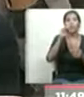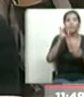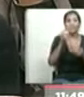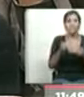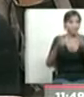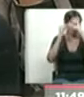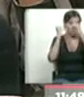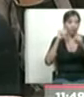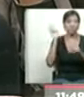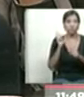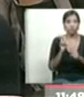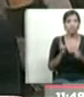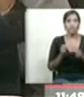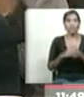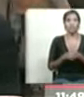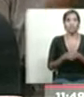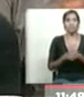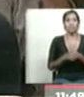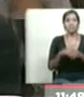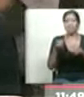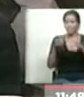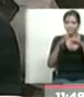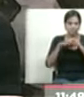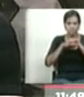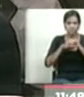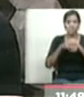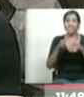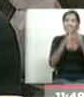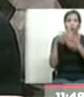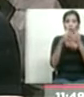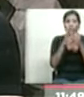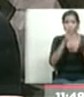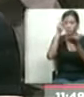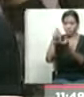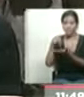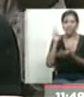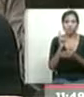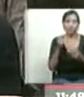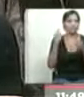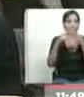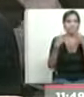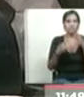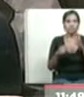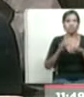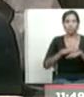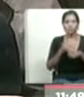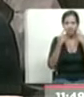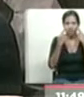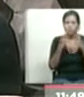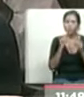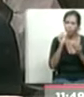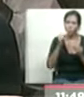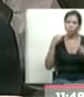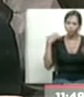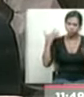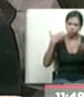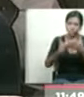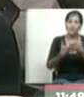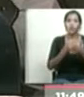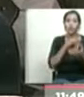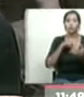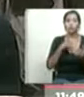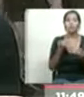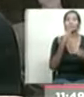Venezuela, de Estados Unidos en Venezuela, etcétera, etcétera, para que nos demos cuenta un poco de lo que nosotros nos